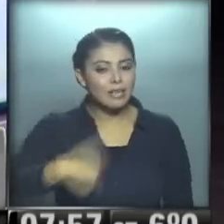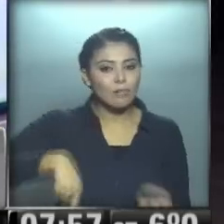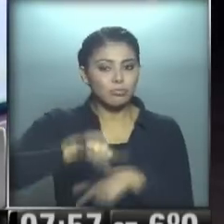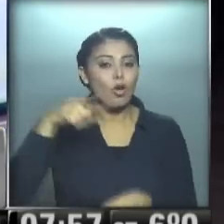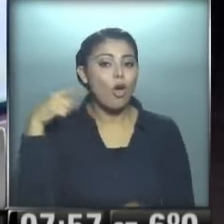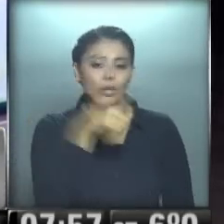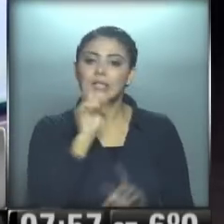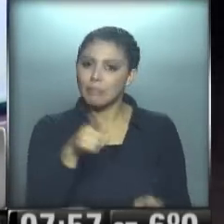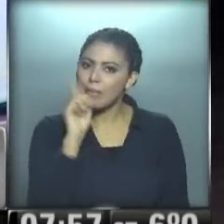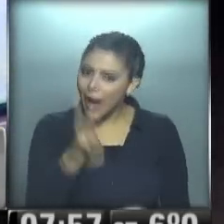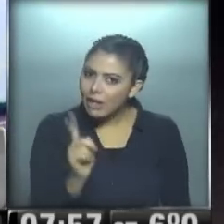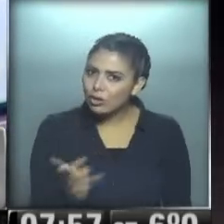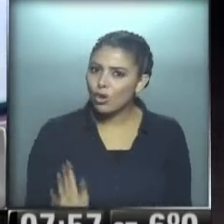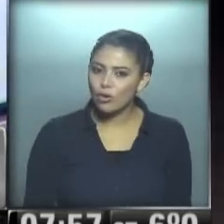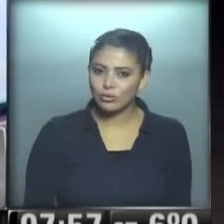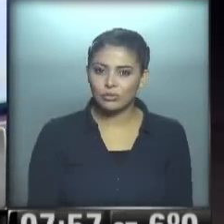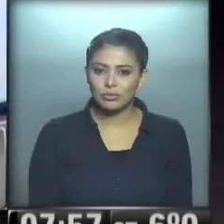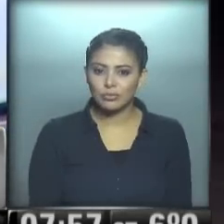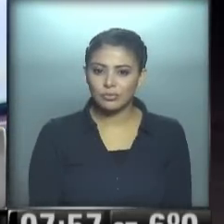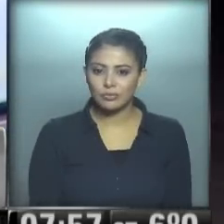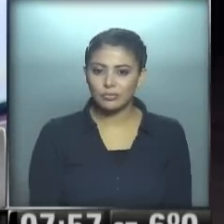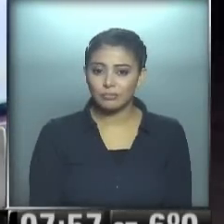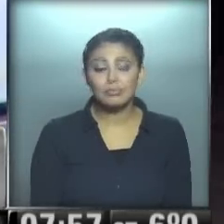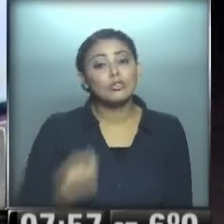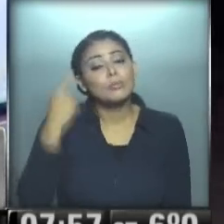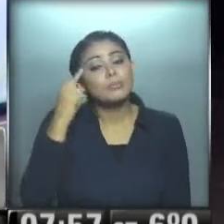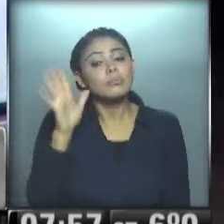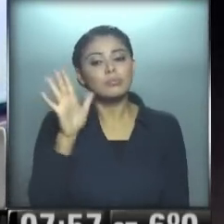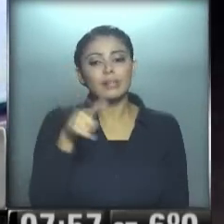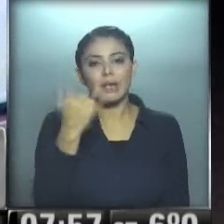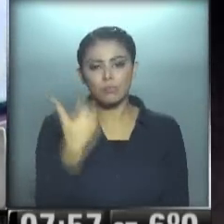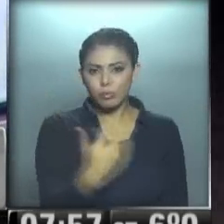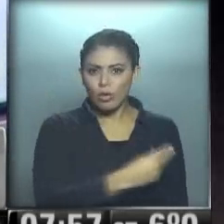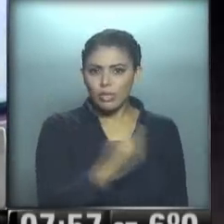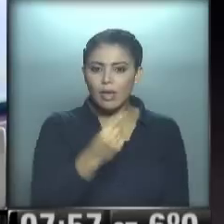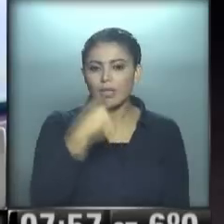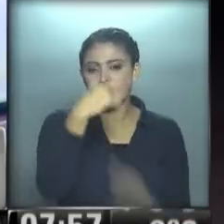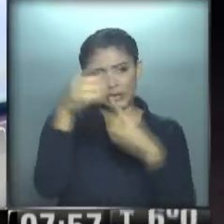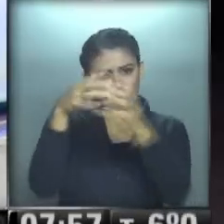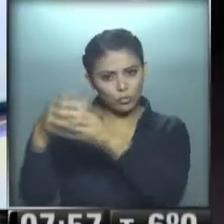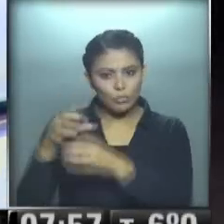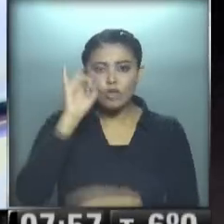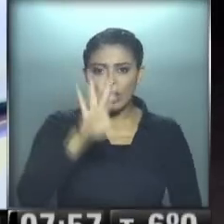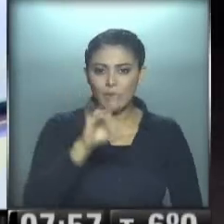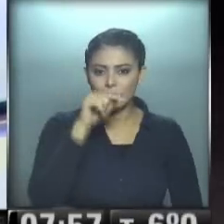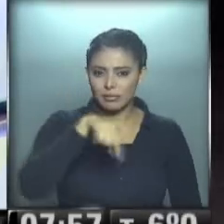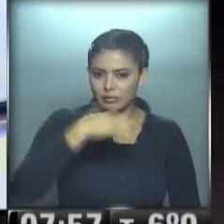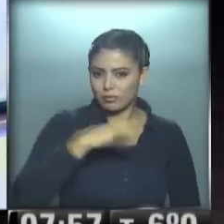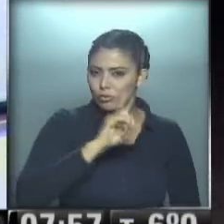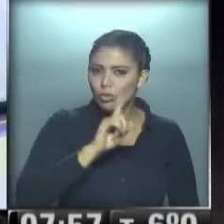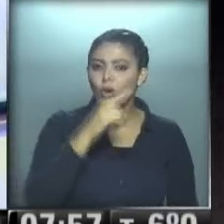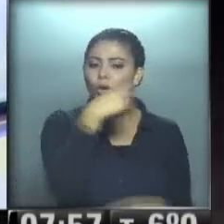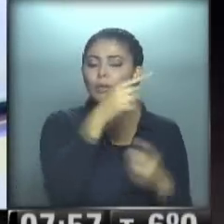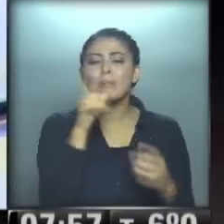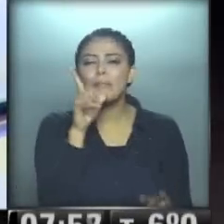también son muy peligrosos. Claro. Tengo la impresión que es candidata, como muchas otras, no solo ellos, porque me da